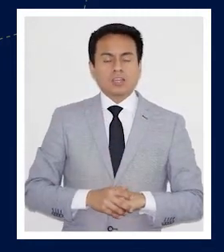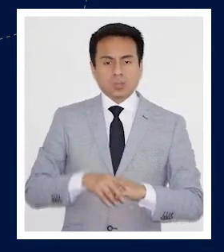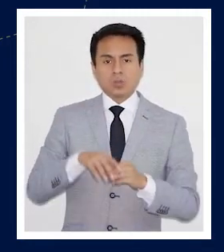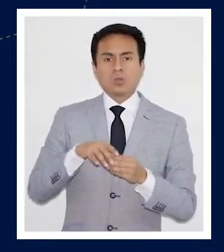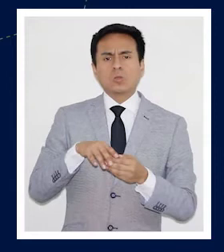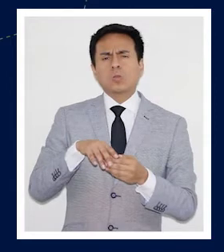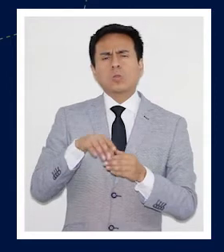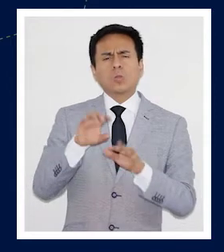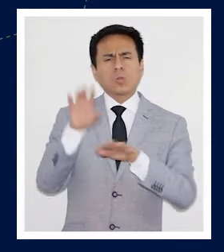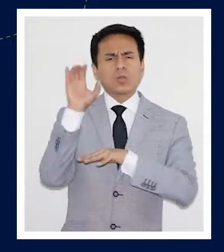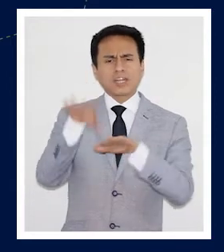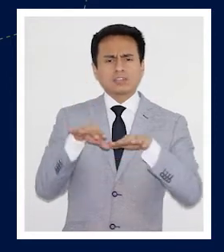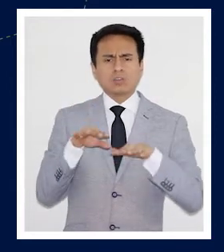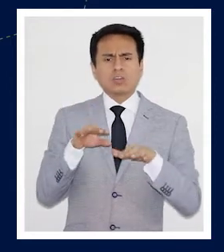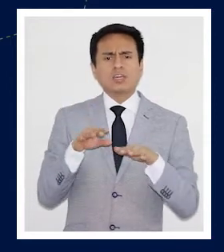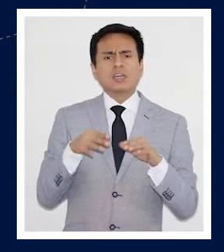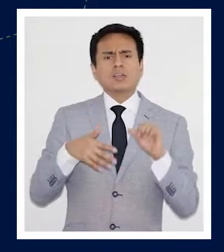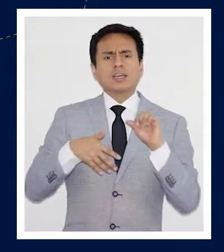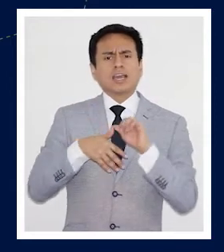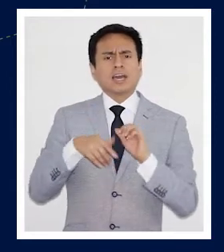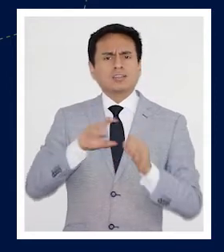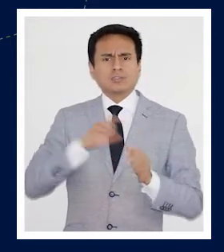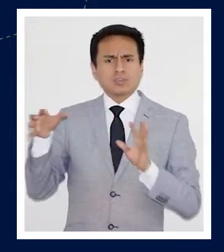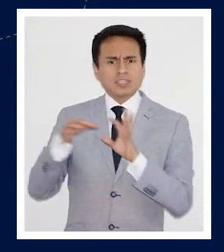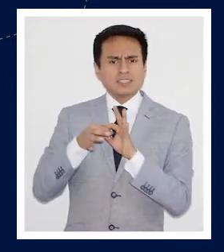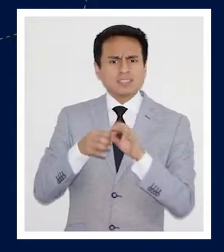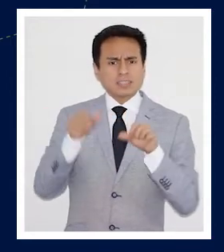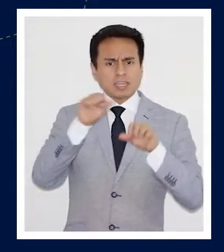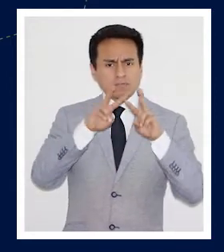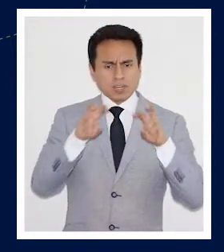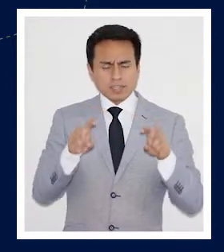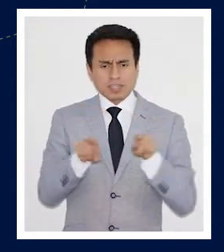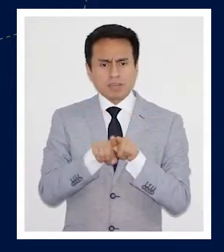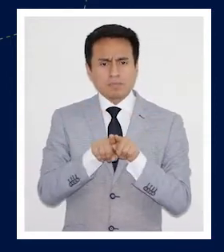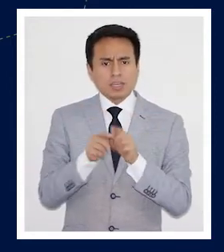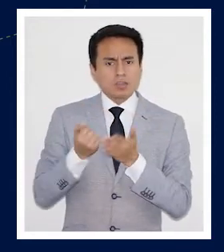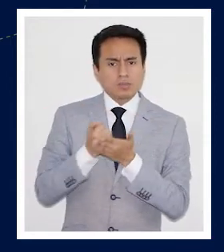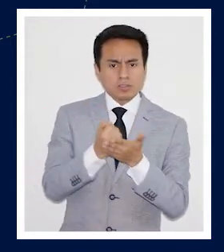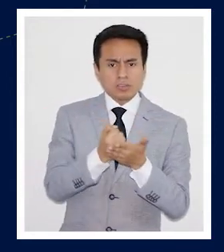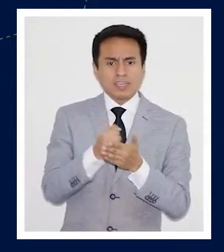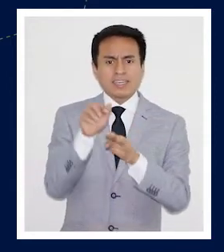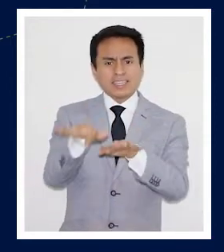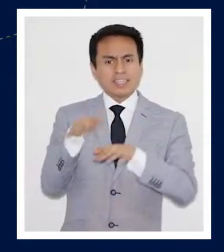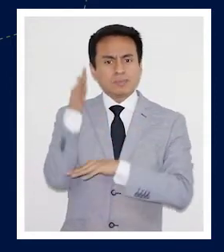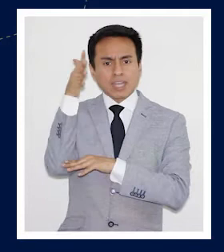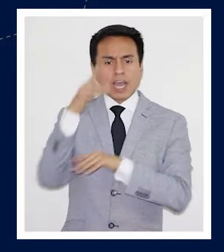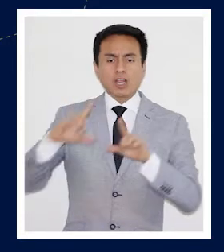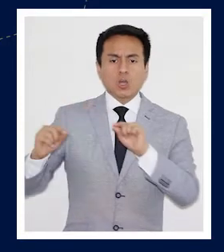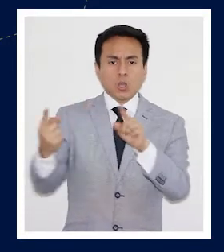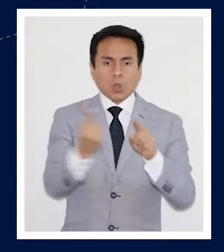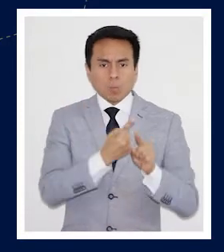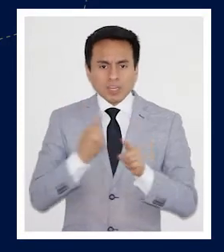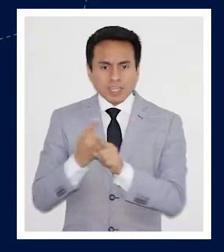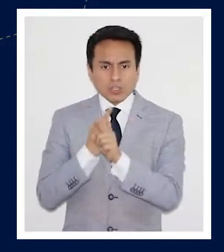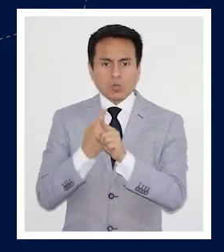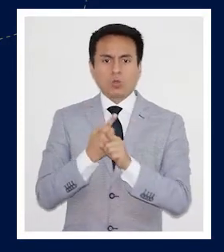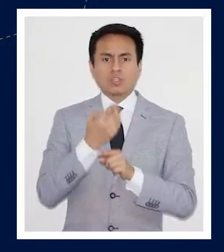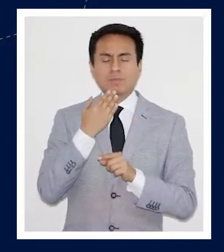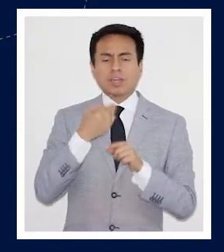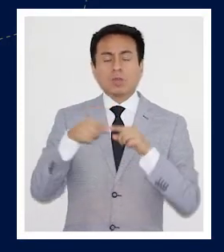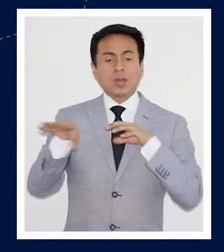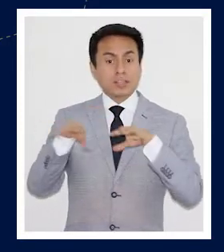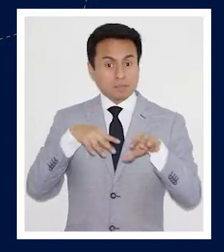el Congreso Iberoamericano de Ciencias Forenses, la socialización de la labor forense a través de seminarios,